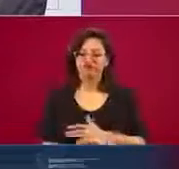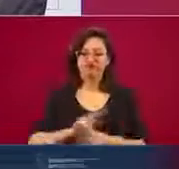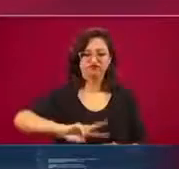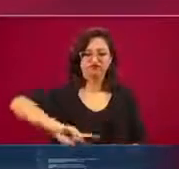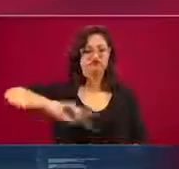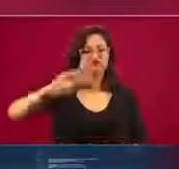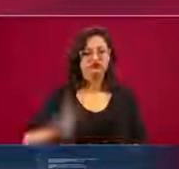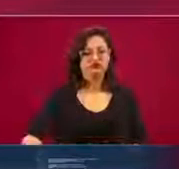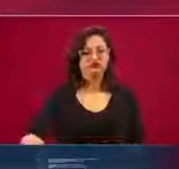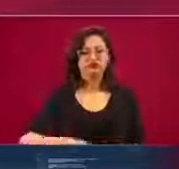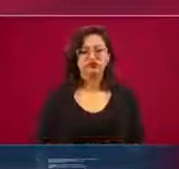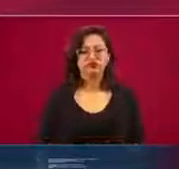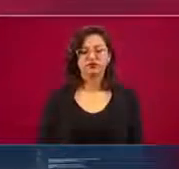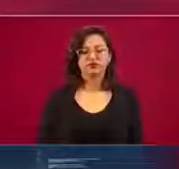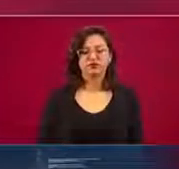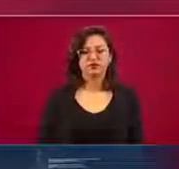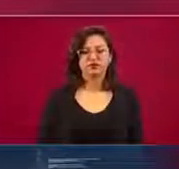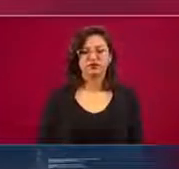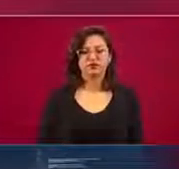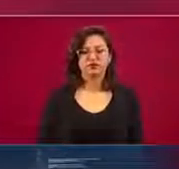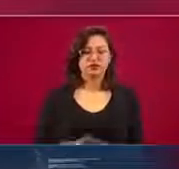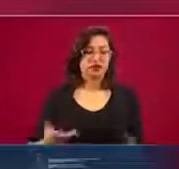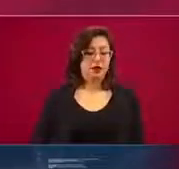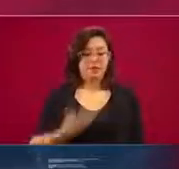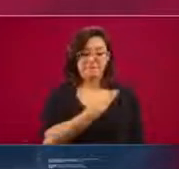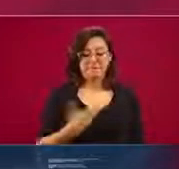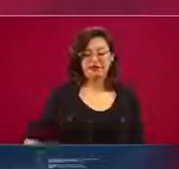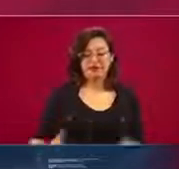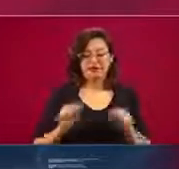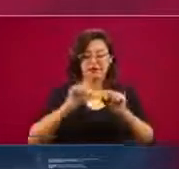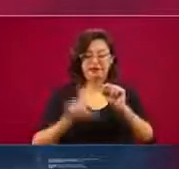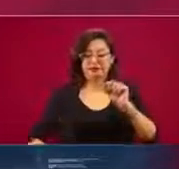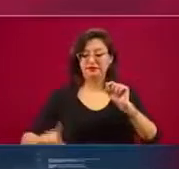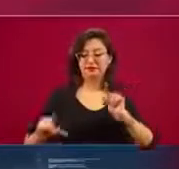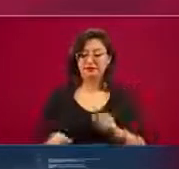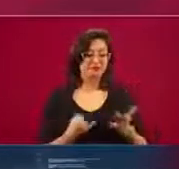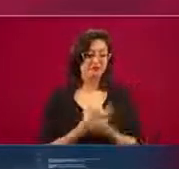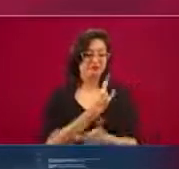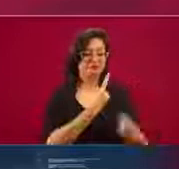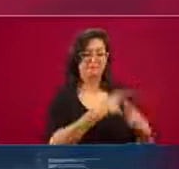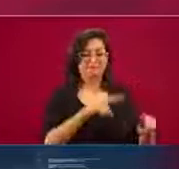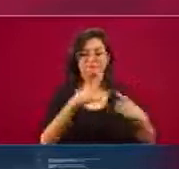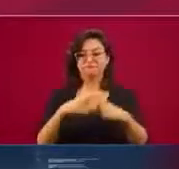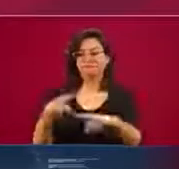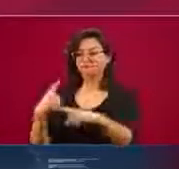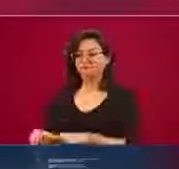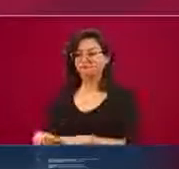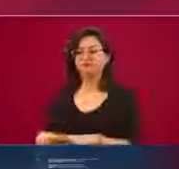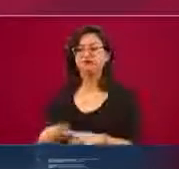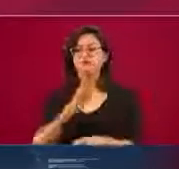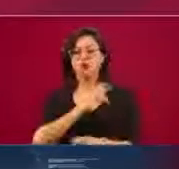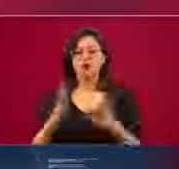avances mucho mayores, ¿no? Porque dice, él señaló muy puntualmente, ya no nomás iniciamos procedimientos del artículo 69B,